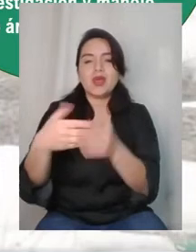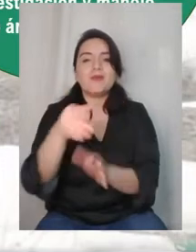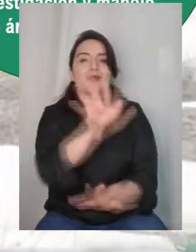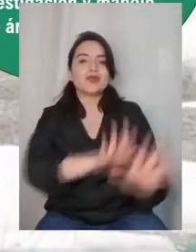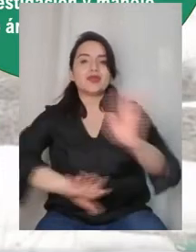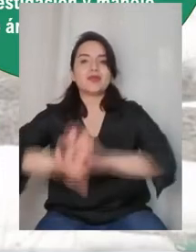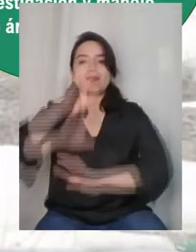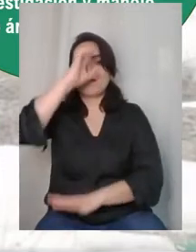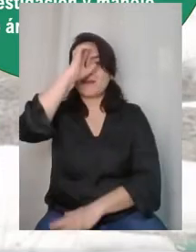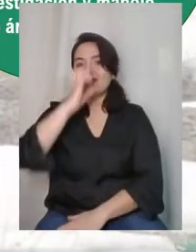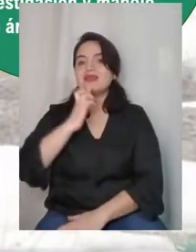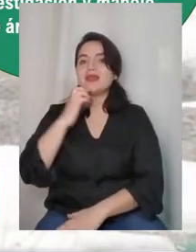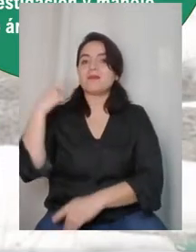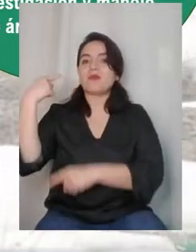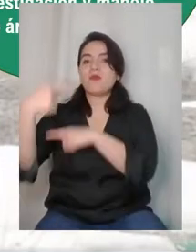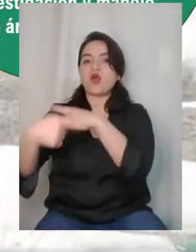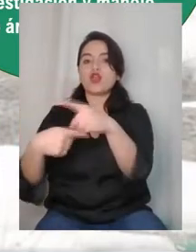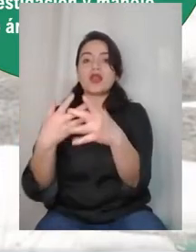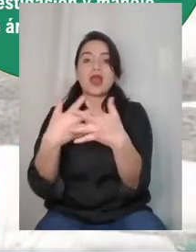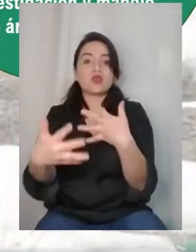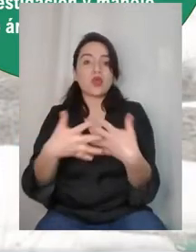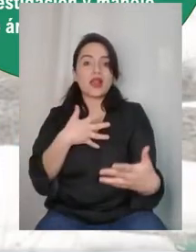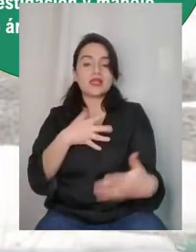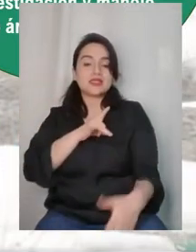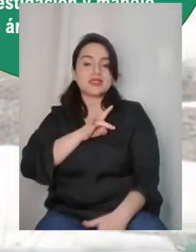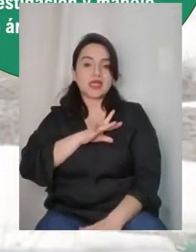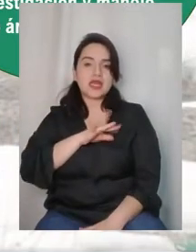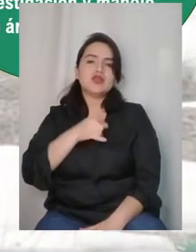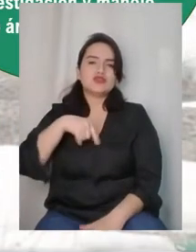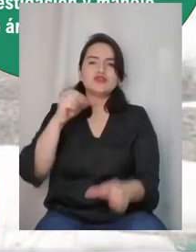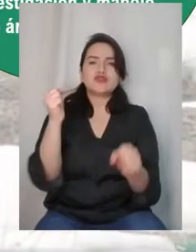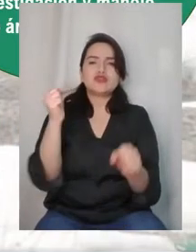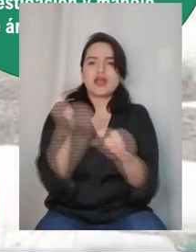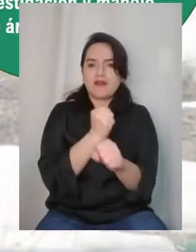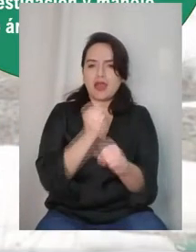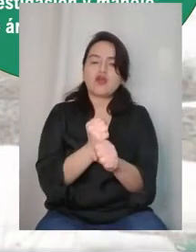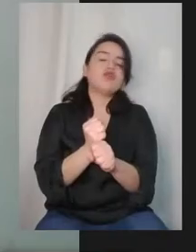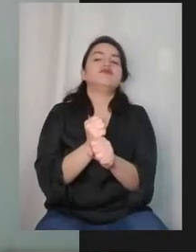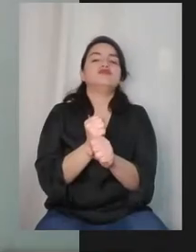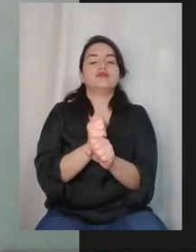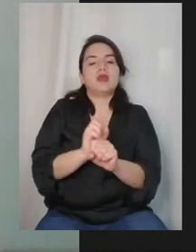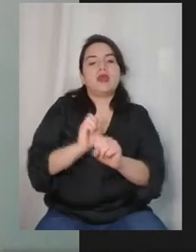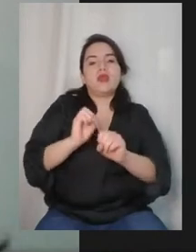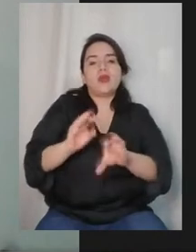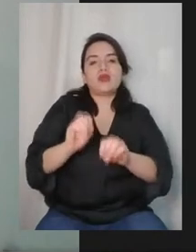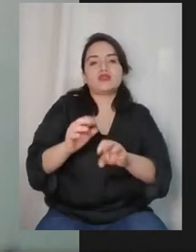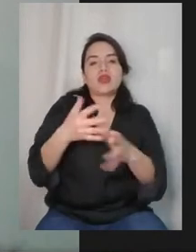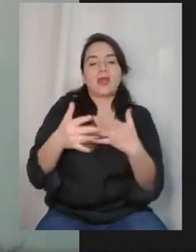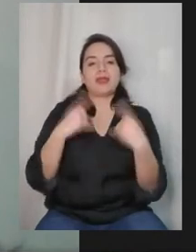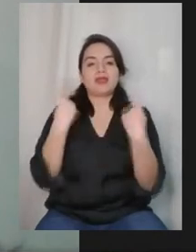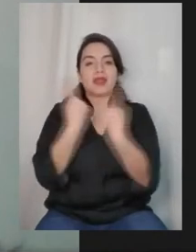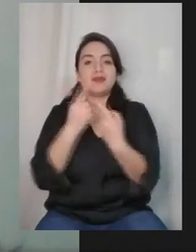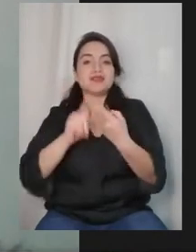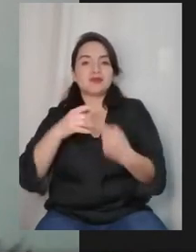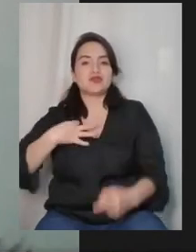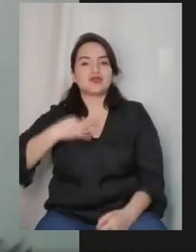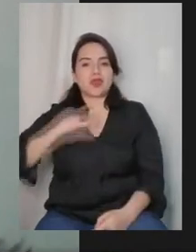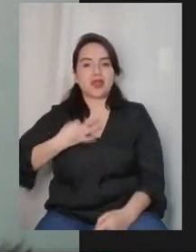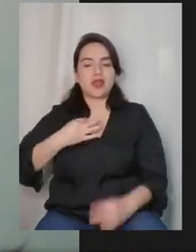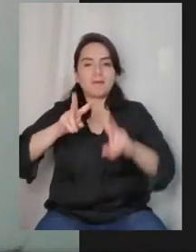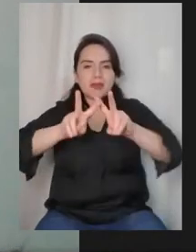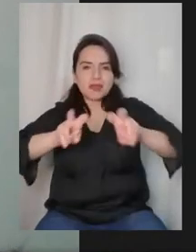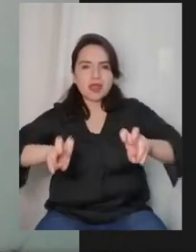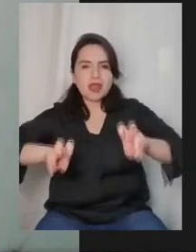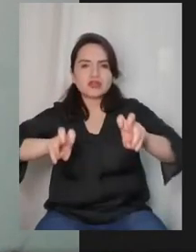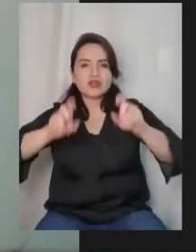Chile, hemos realizado muchos trabajos en educación ambiental, participación ciudadana, investigación y manejo de áreas protegidas.